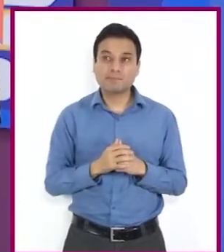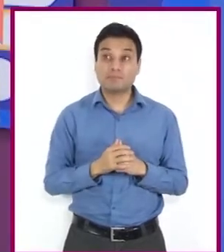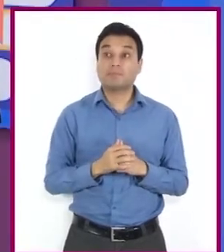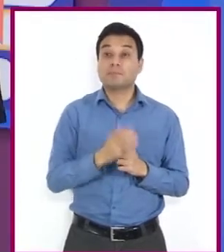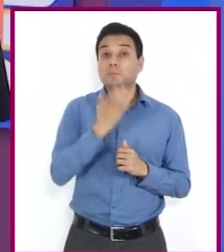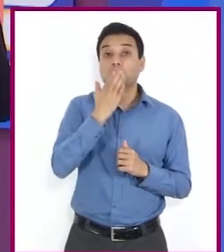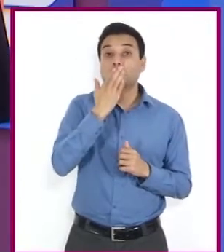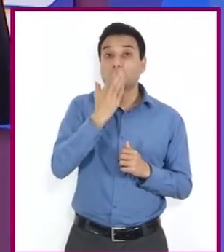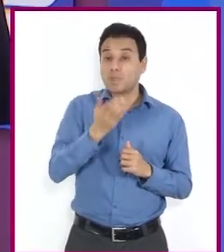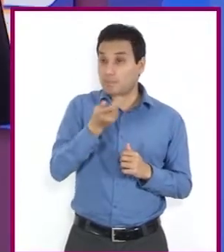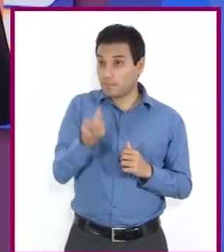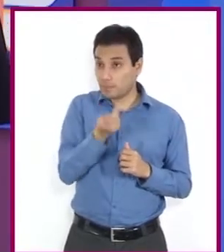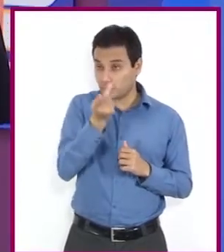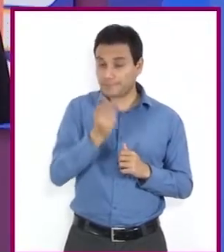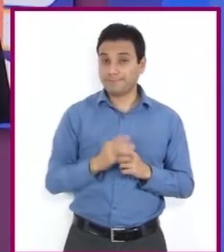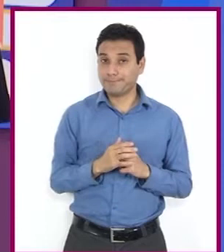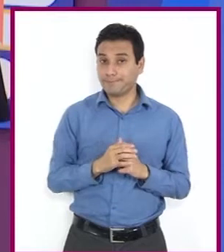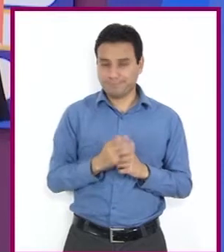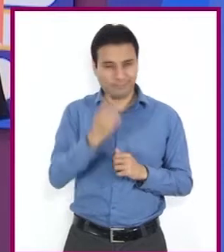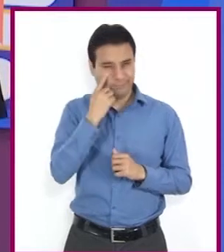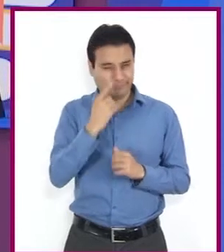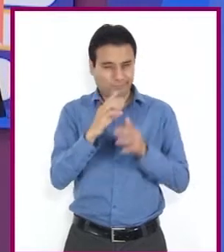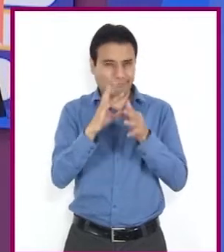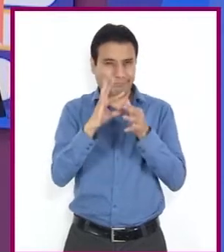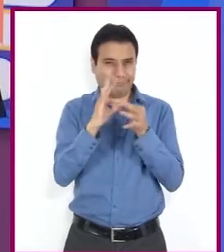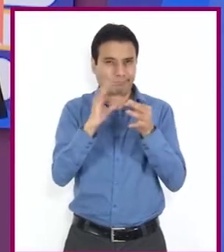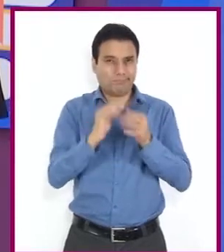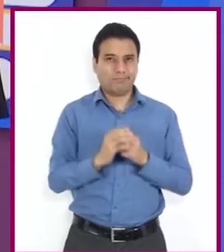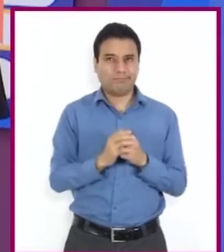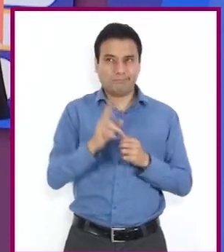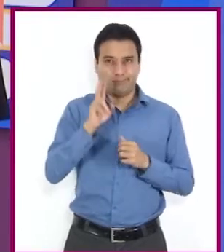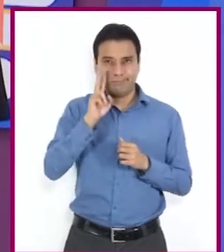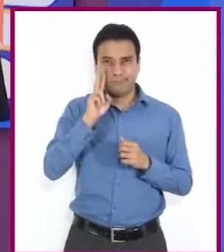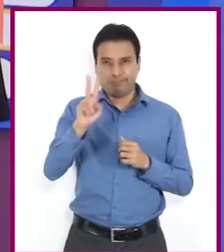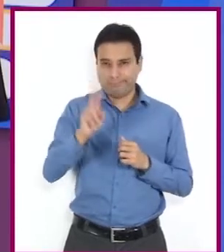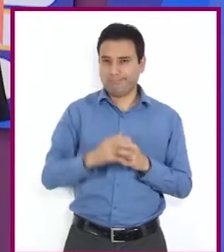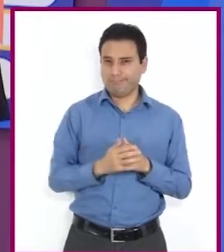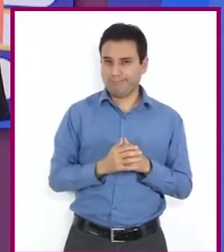buena pregunta. Para responderla, veamos los siguientes